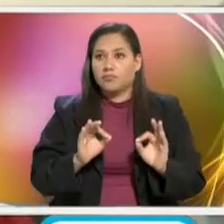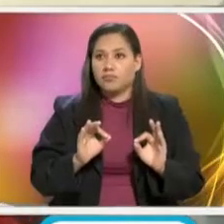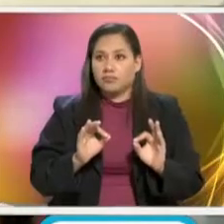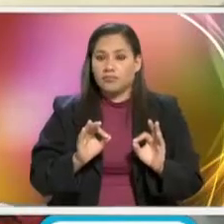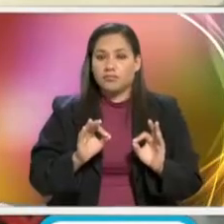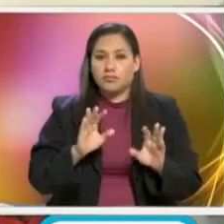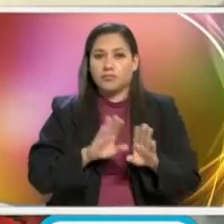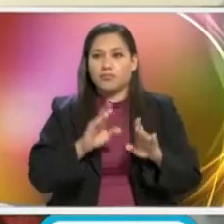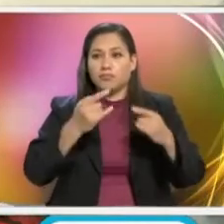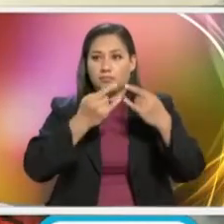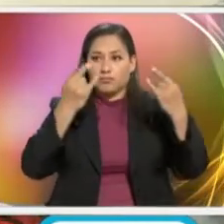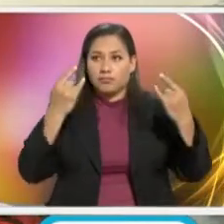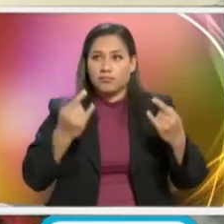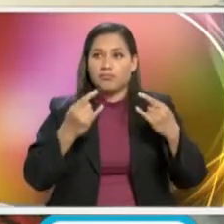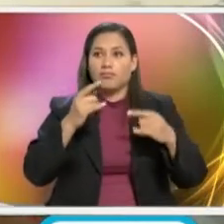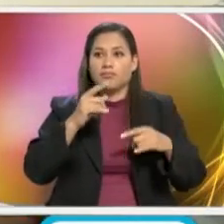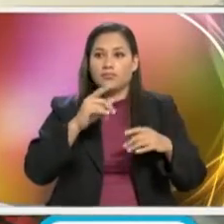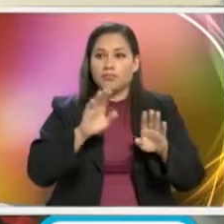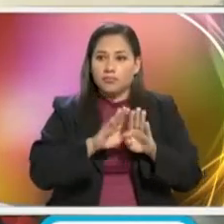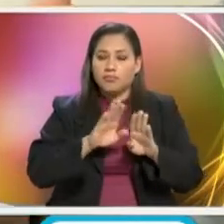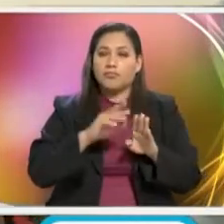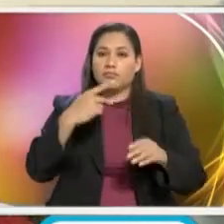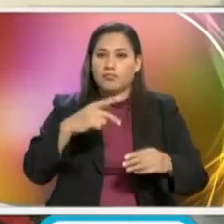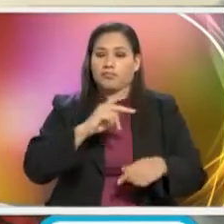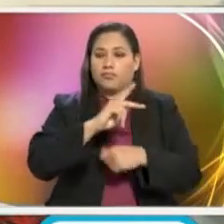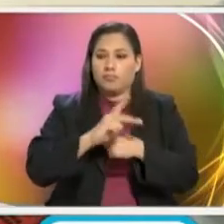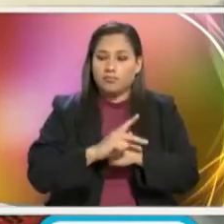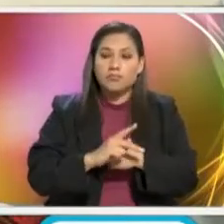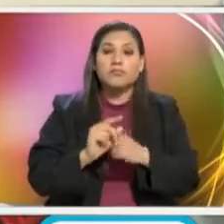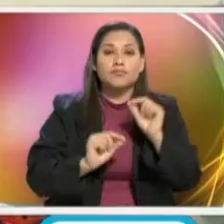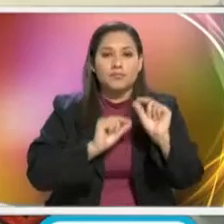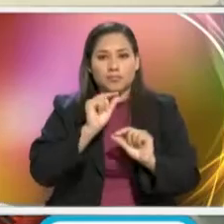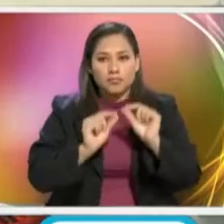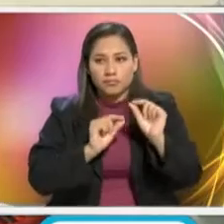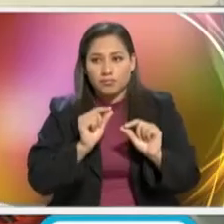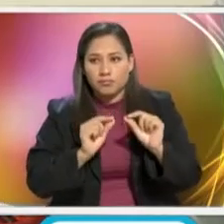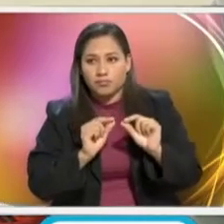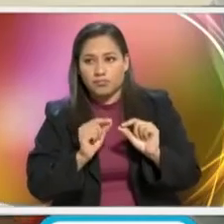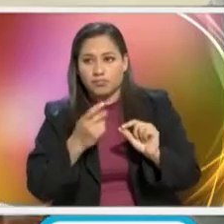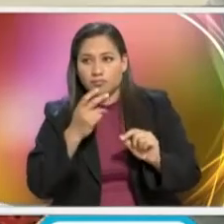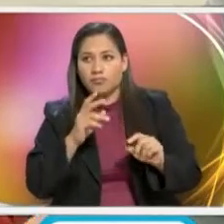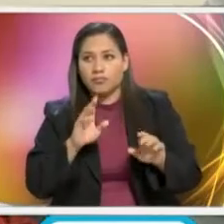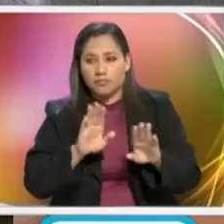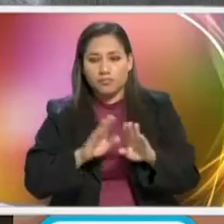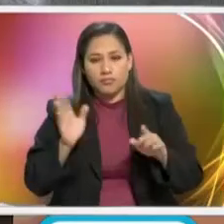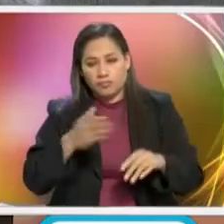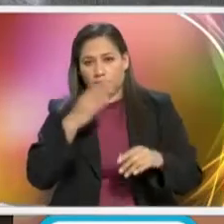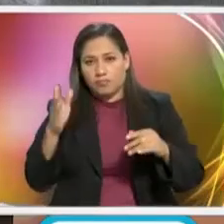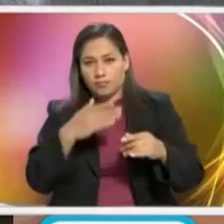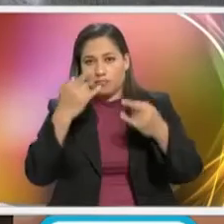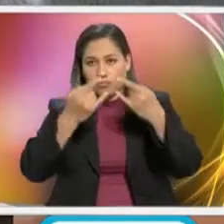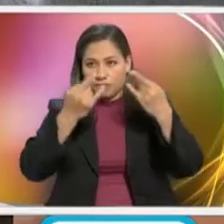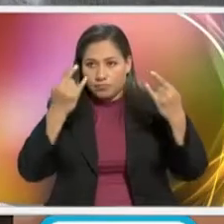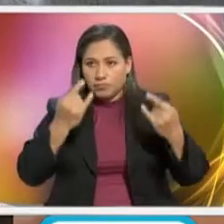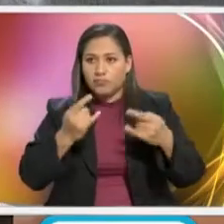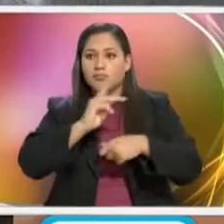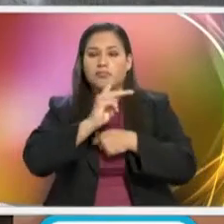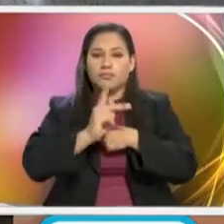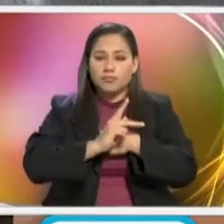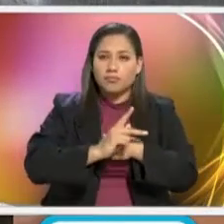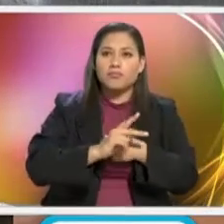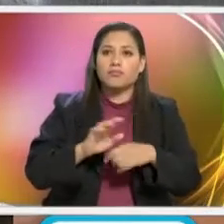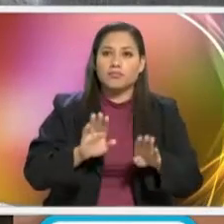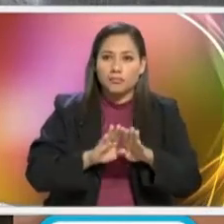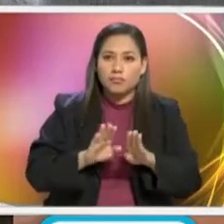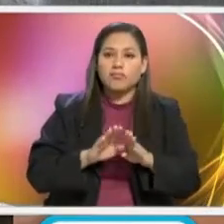del proceso histórico que vivió su país y de alguna forma va a asimilar exactamente esto, el proceso histórico, de dónde viene el país, a dónde